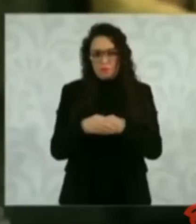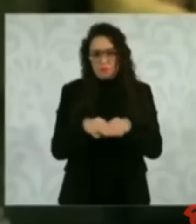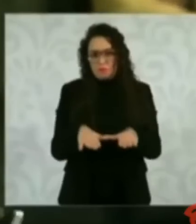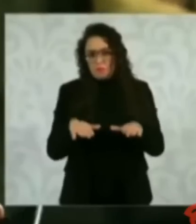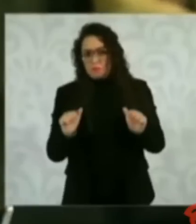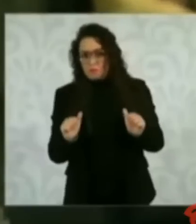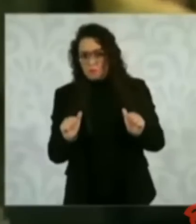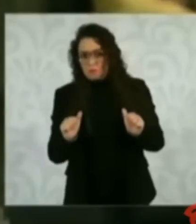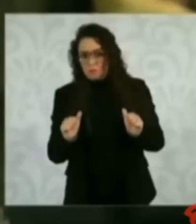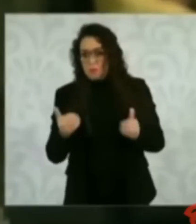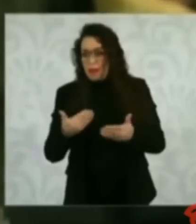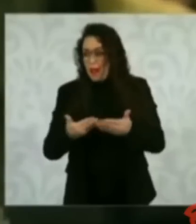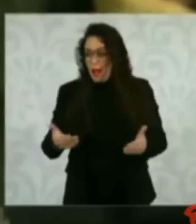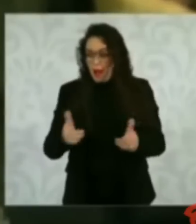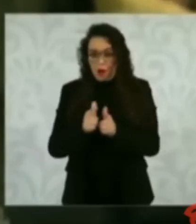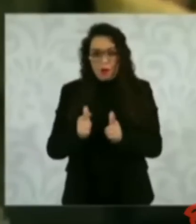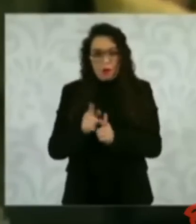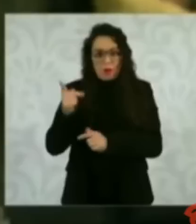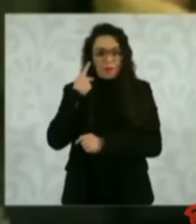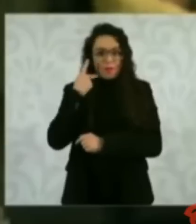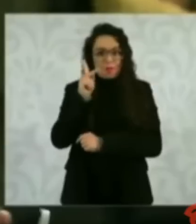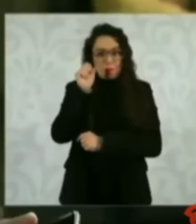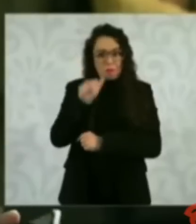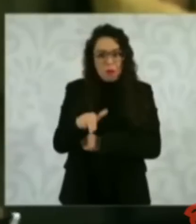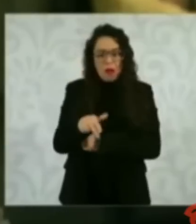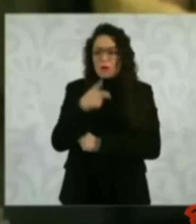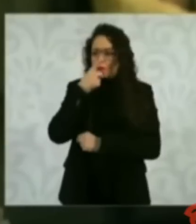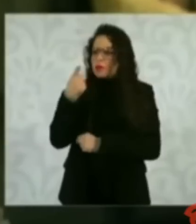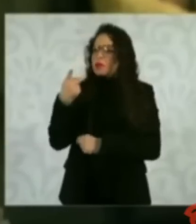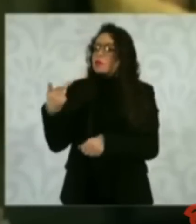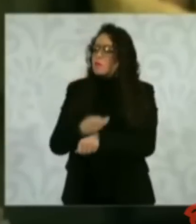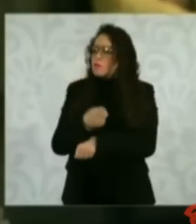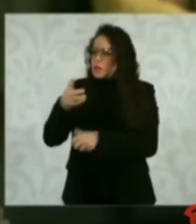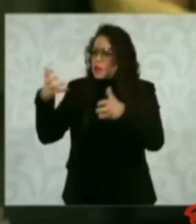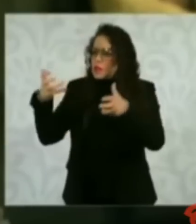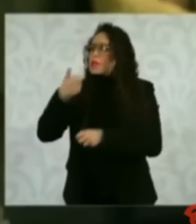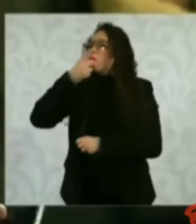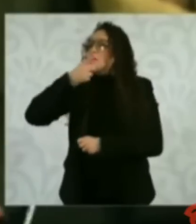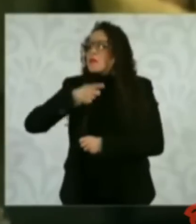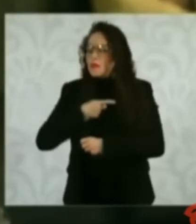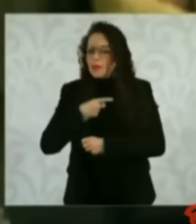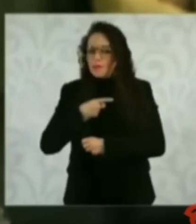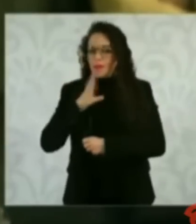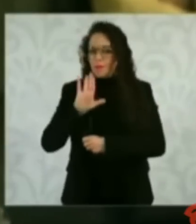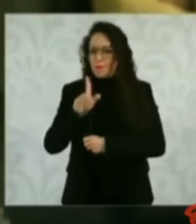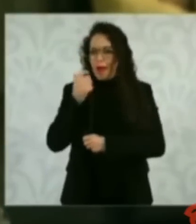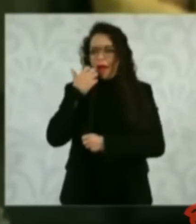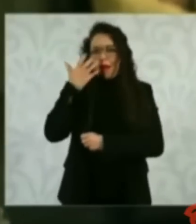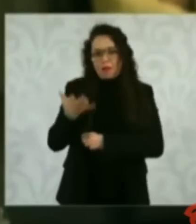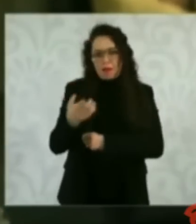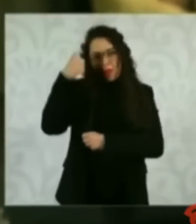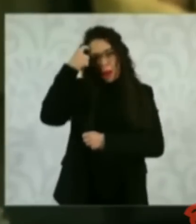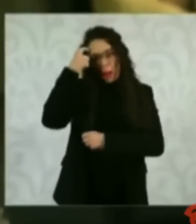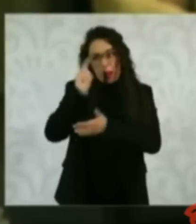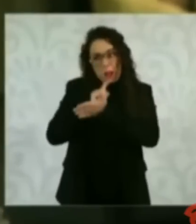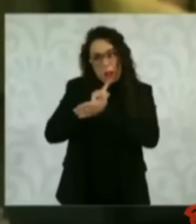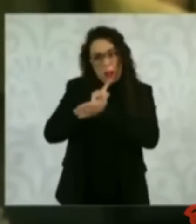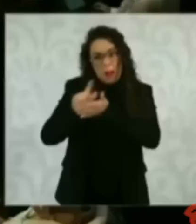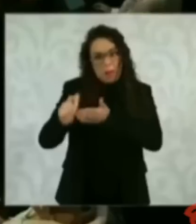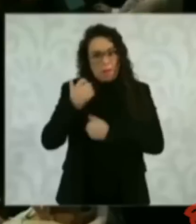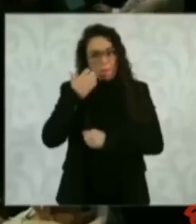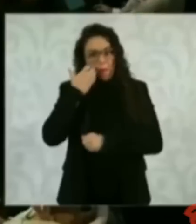pidiendo cuentas, entonces aquí ya parece que están tratando de curársela en salud. Entonces me gustaría conocer su opinión sobre este